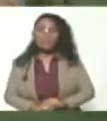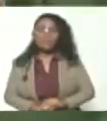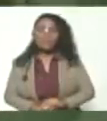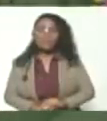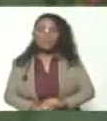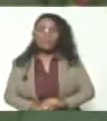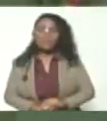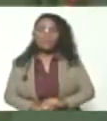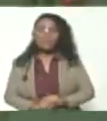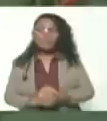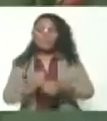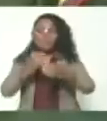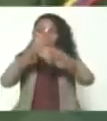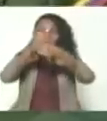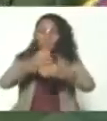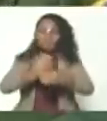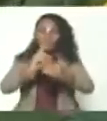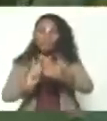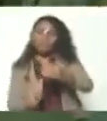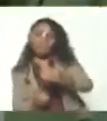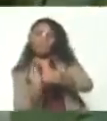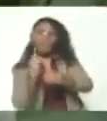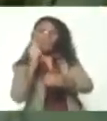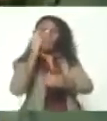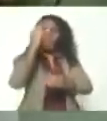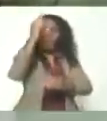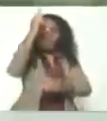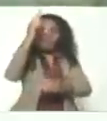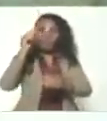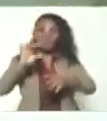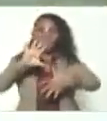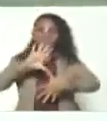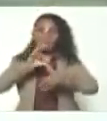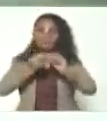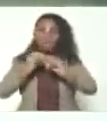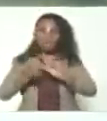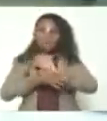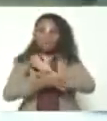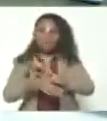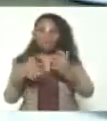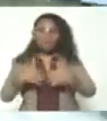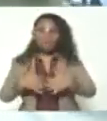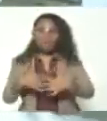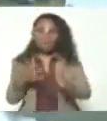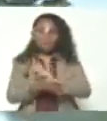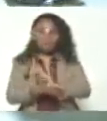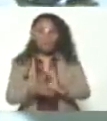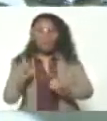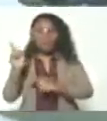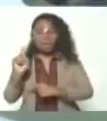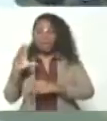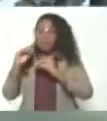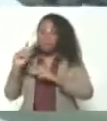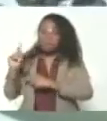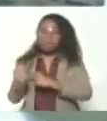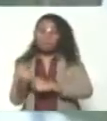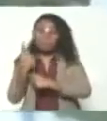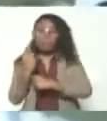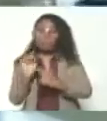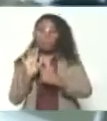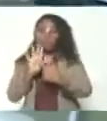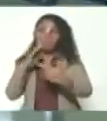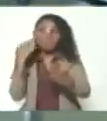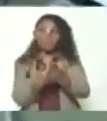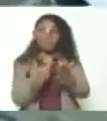lanzacohete, ¿verdad?, de C-90 de fabricación americana. Estamos hablando de este primer lanzacohete. Sí, señor. Si lo pueden mostrar para que lo